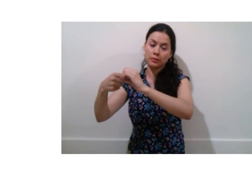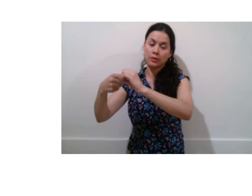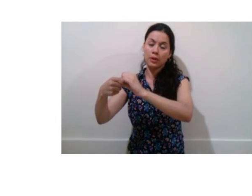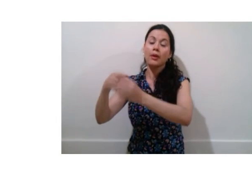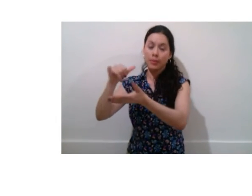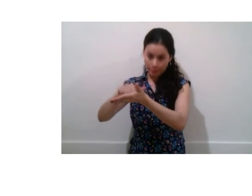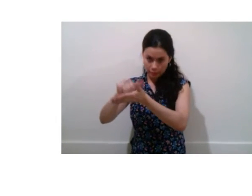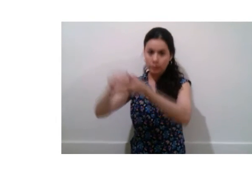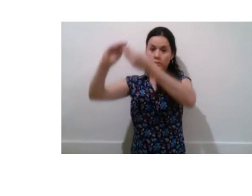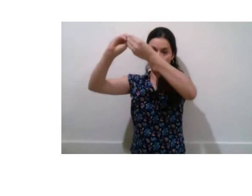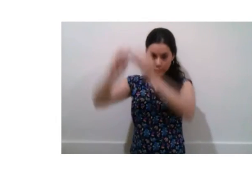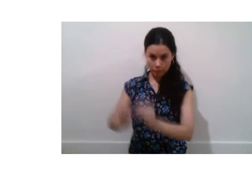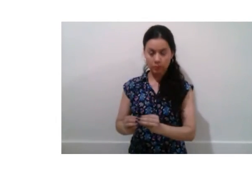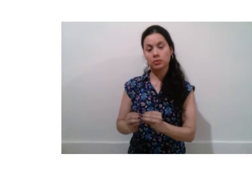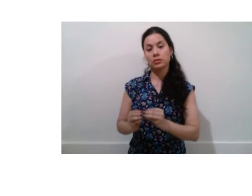De esta manera,